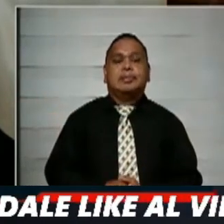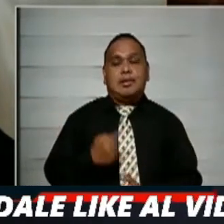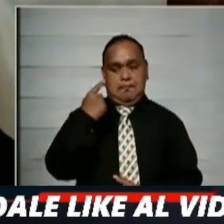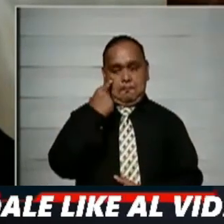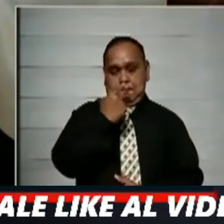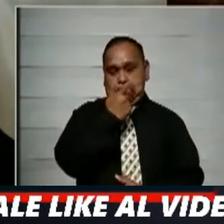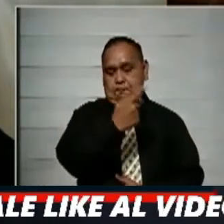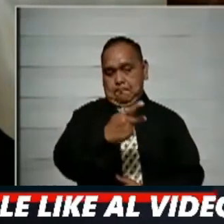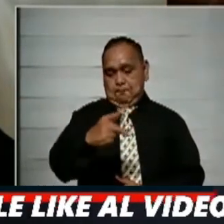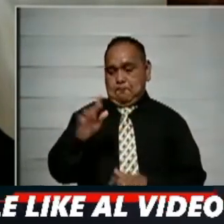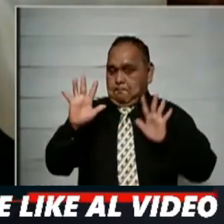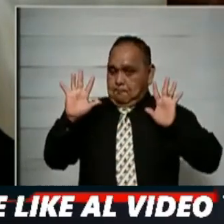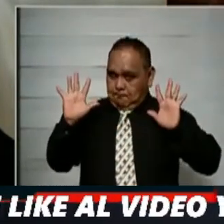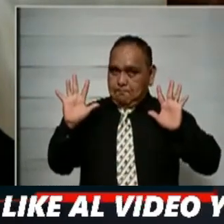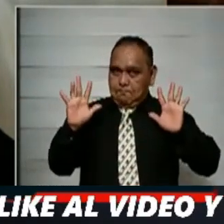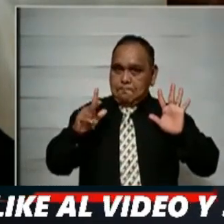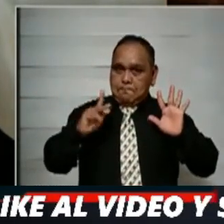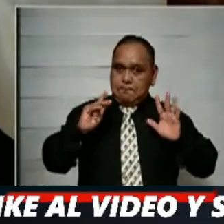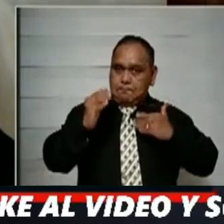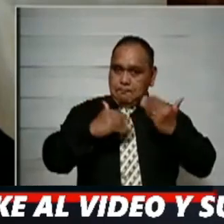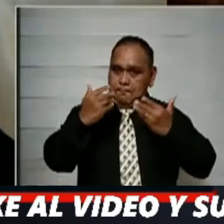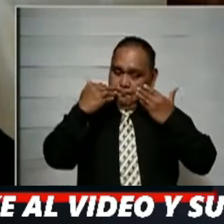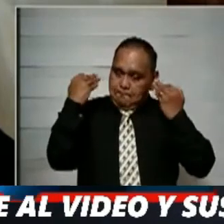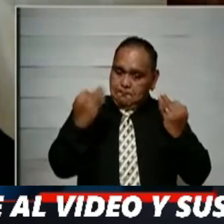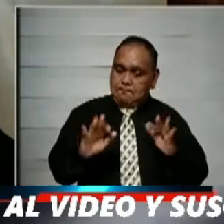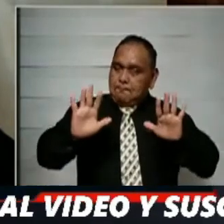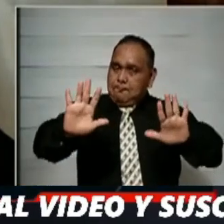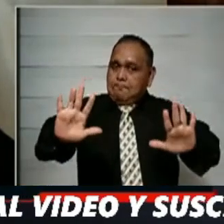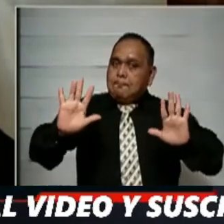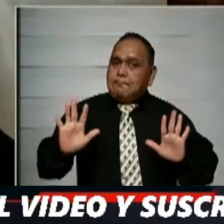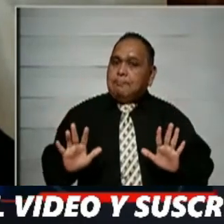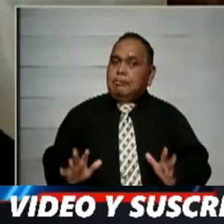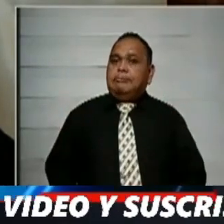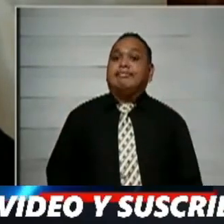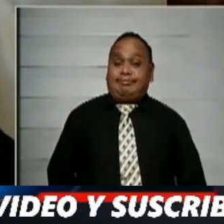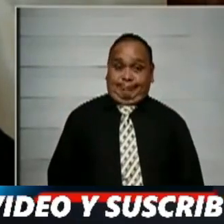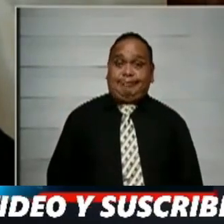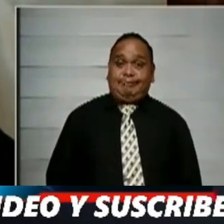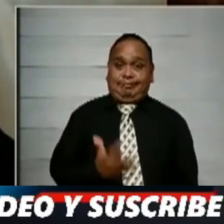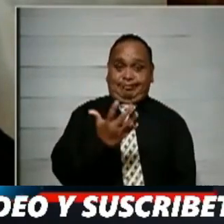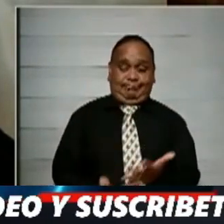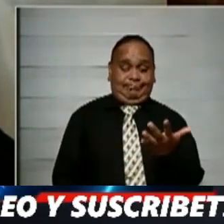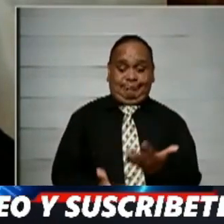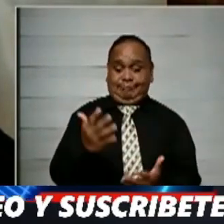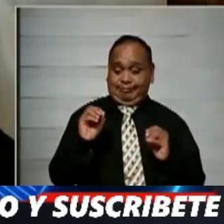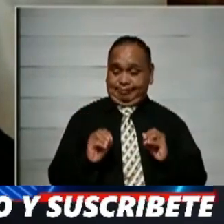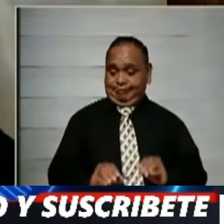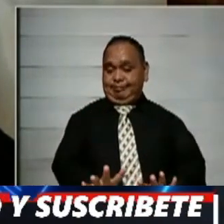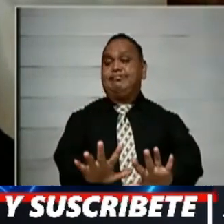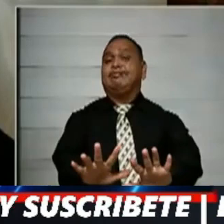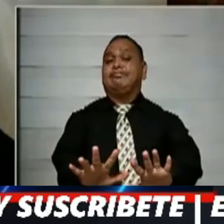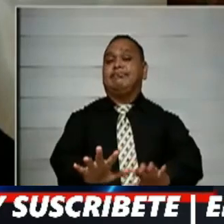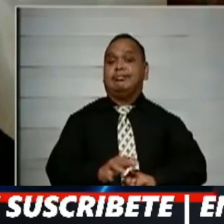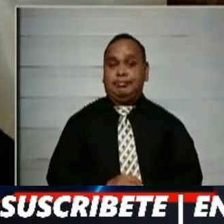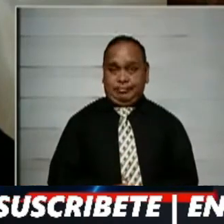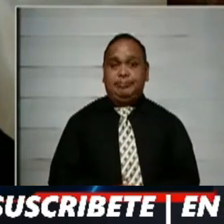reacción, cómo canta el gallo, ¿no? Yo creo que hoy se van a medir muchas cosas, porque